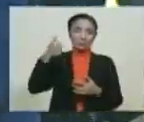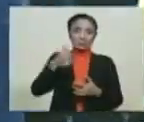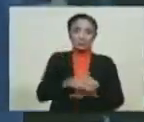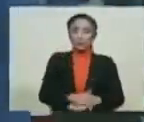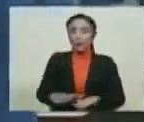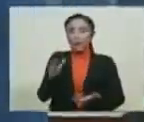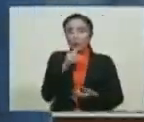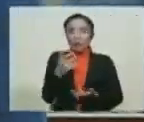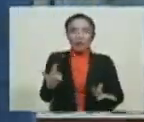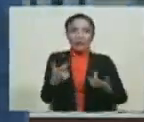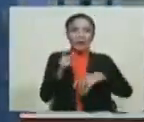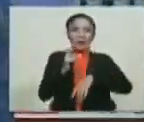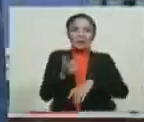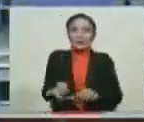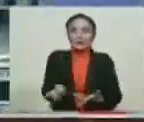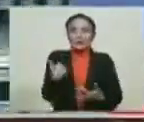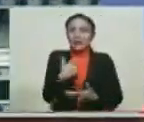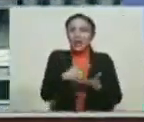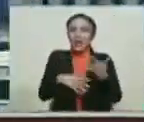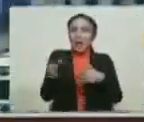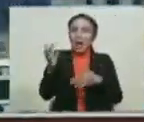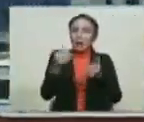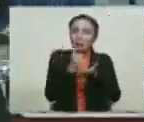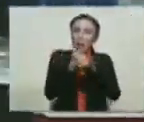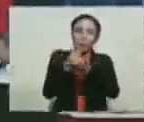y aquí estamos otra vez